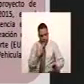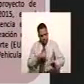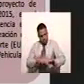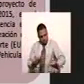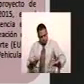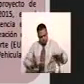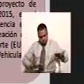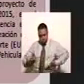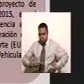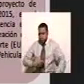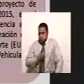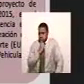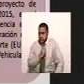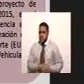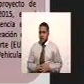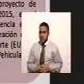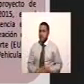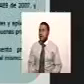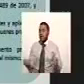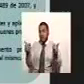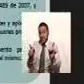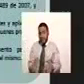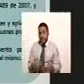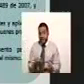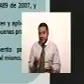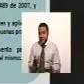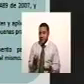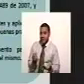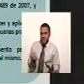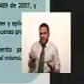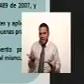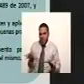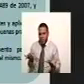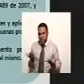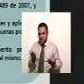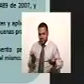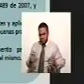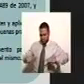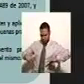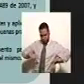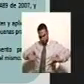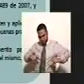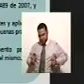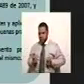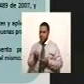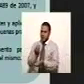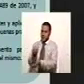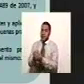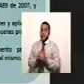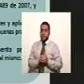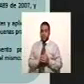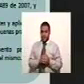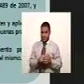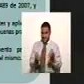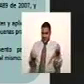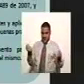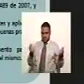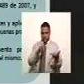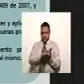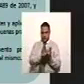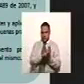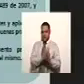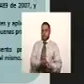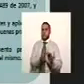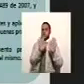Y los costos operativos, porque esta es otra. En la satanización al sector transportador, el